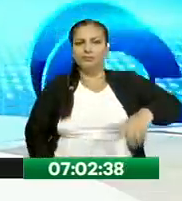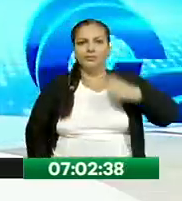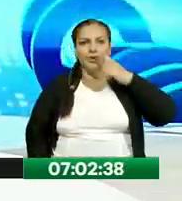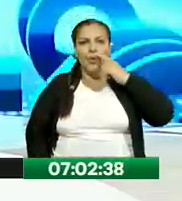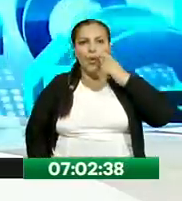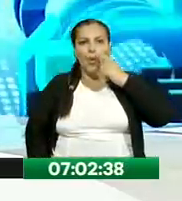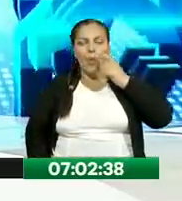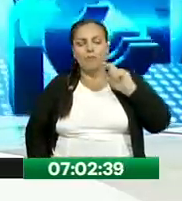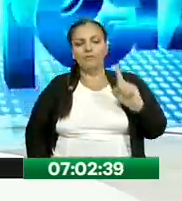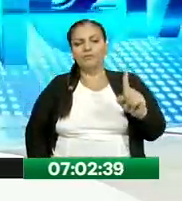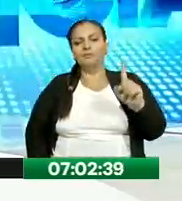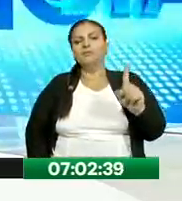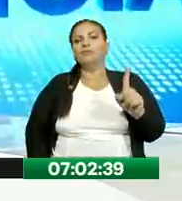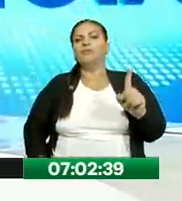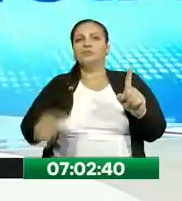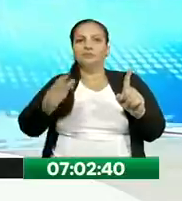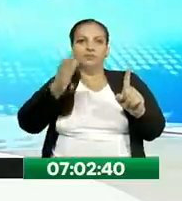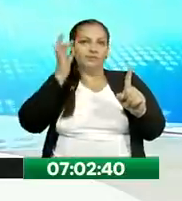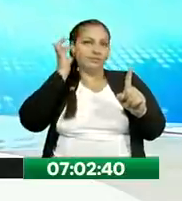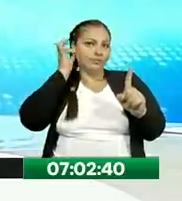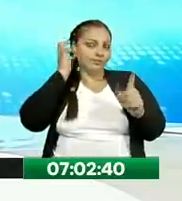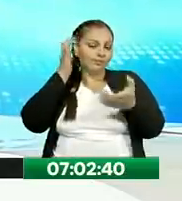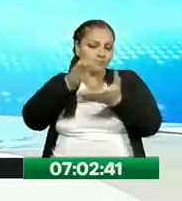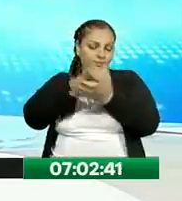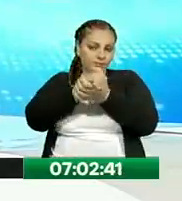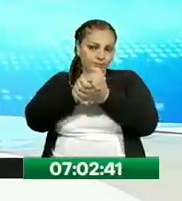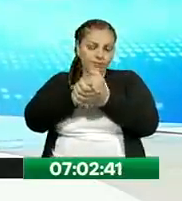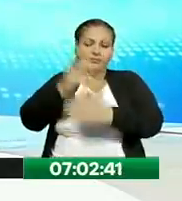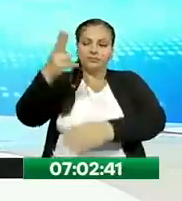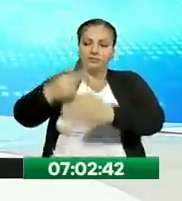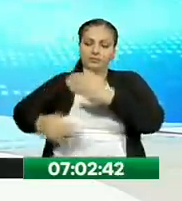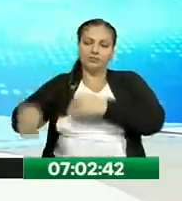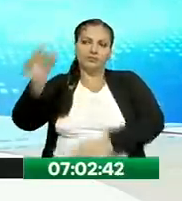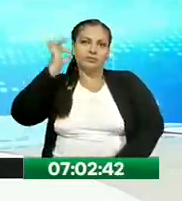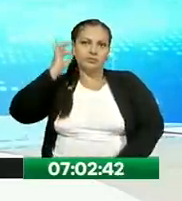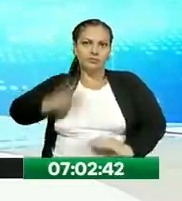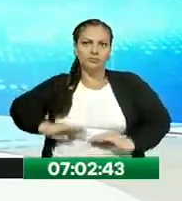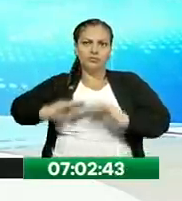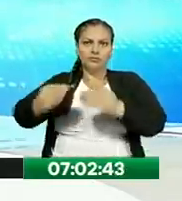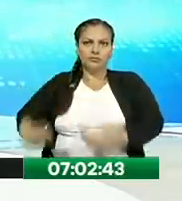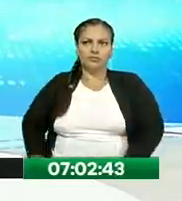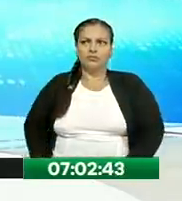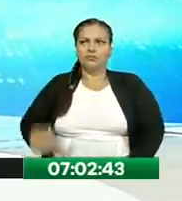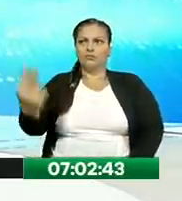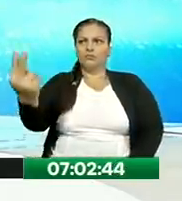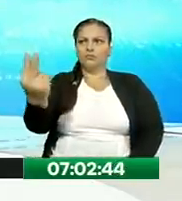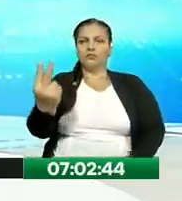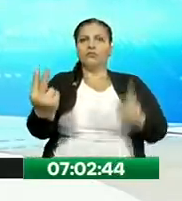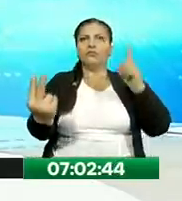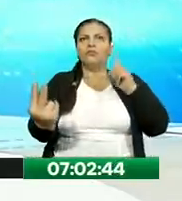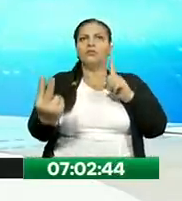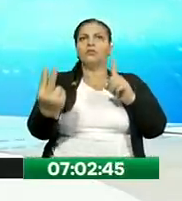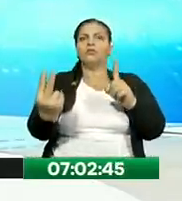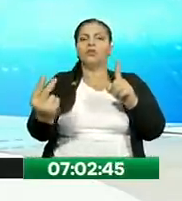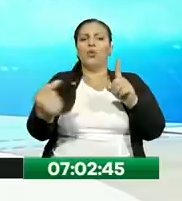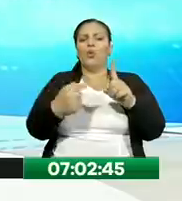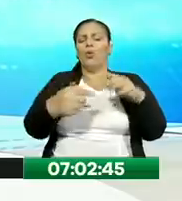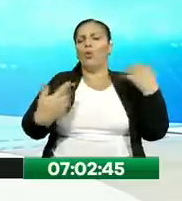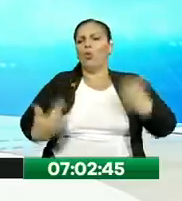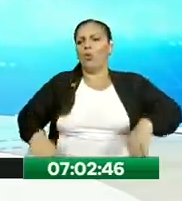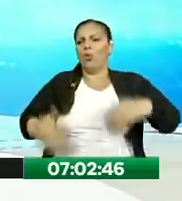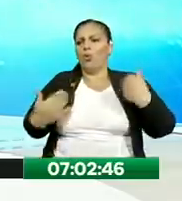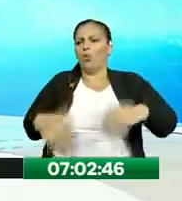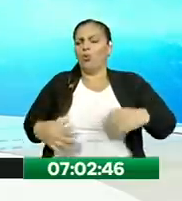se encuentra en estado de gestación. La alerta de los vecinos evitó una desgracia mayor. El hecho ocurrió en